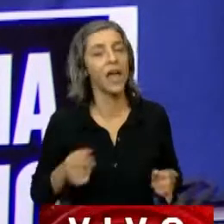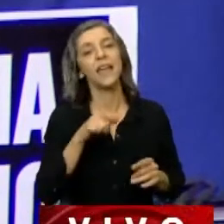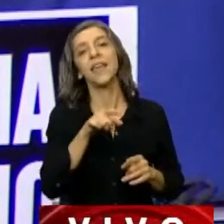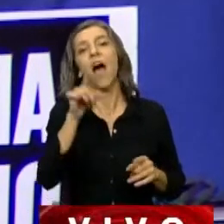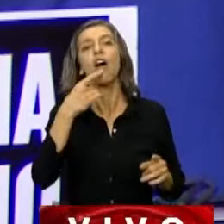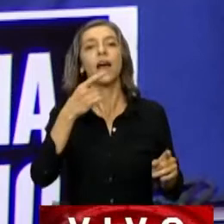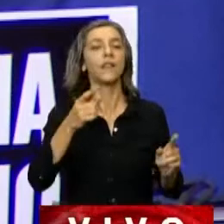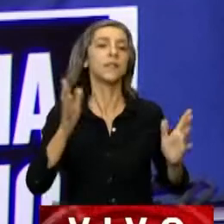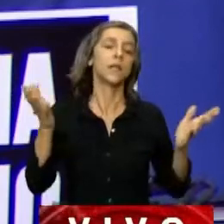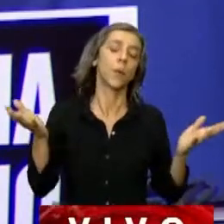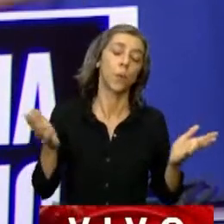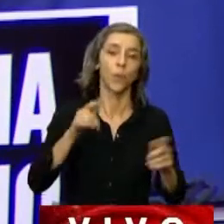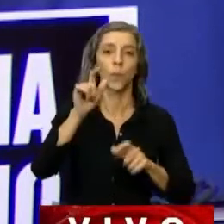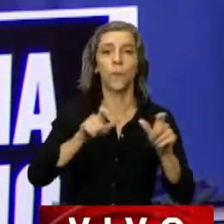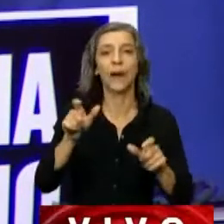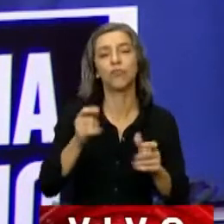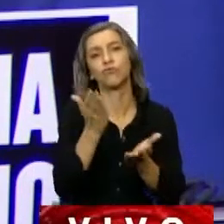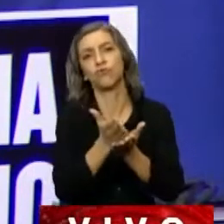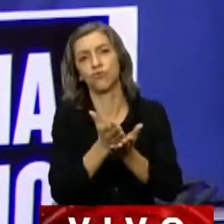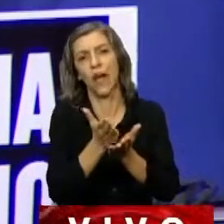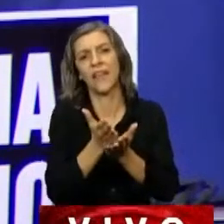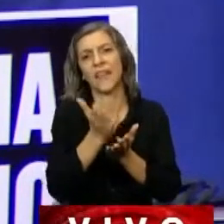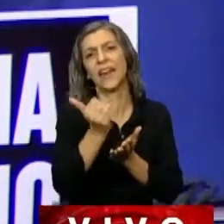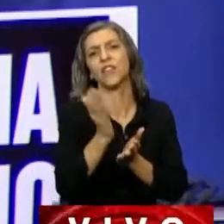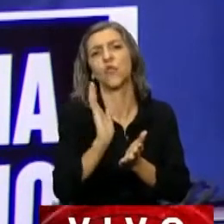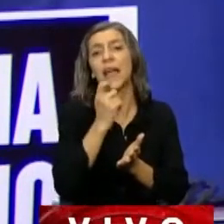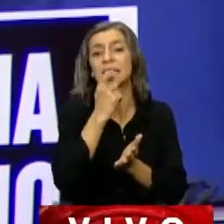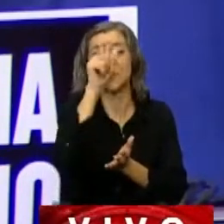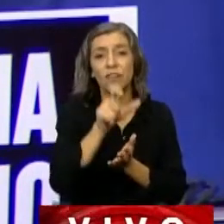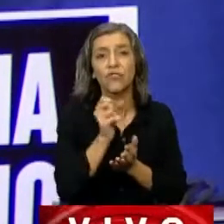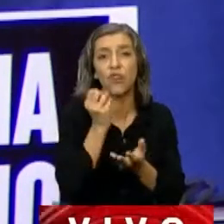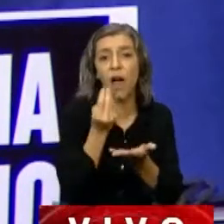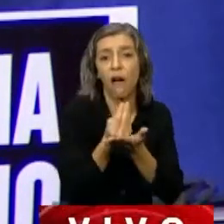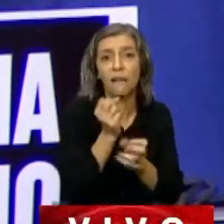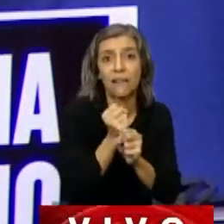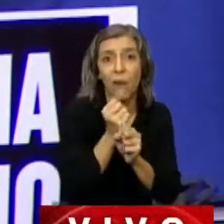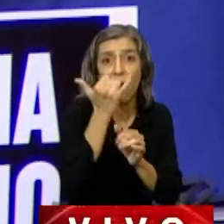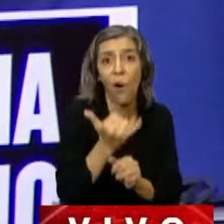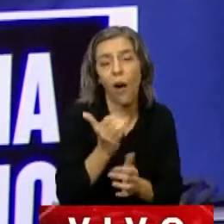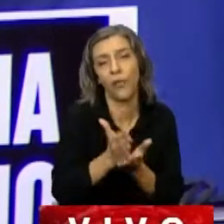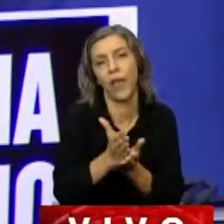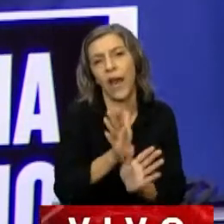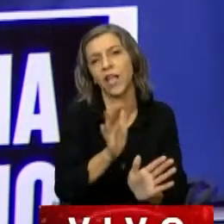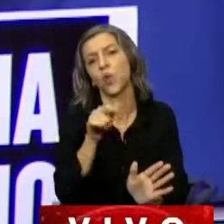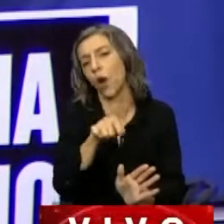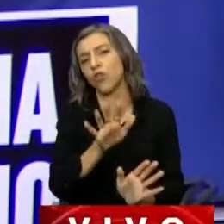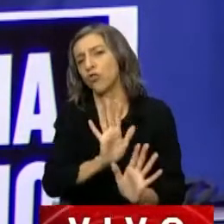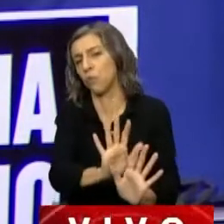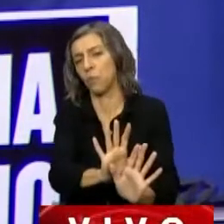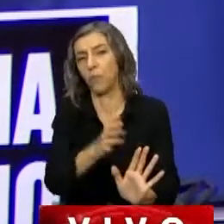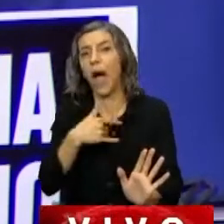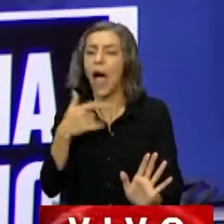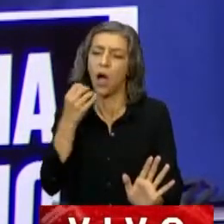los trabajadores que tienen derechos y están trabajando, bueno, a eso no lo vamos a tocar, vamos a tocar a los nuevos, a los